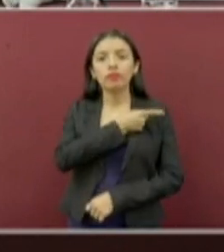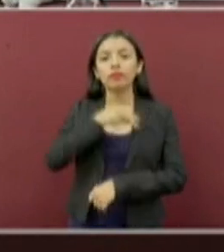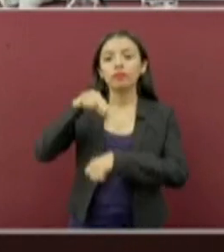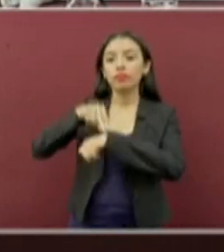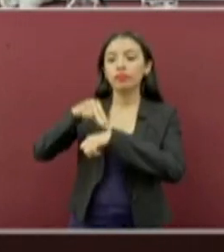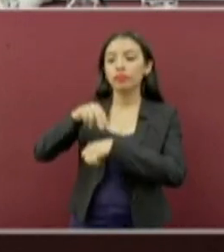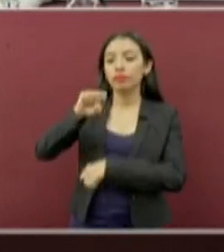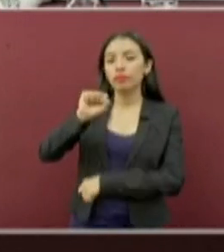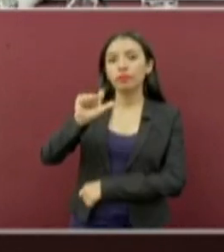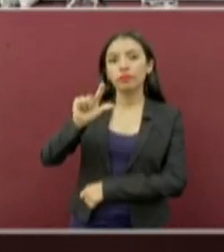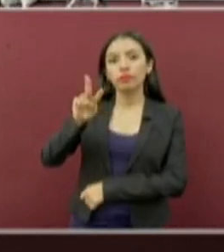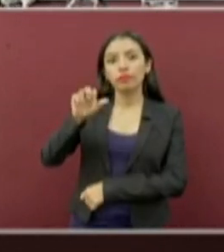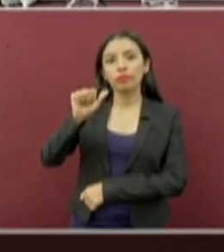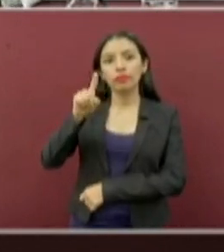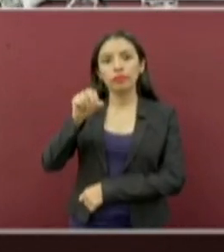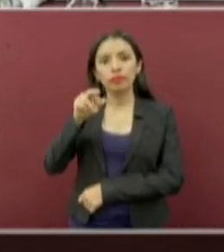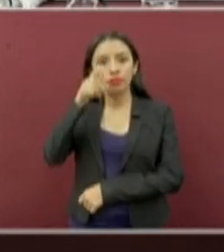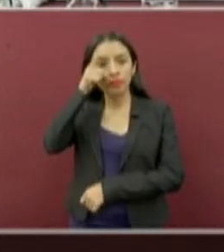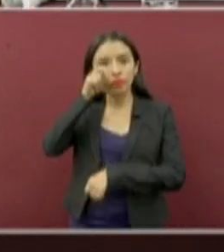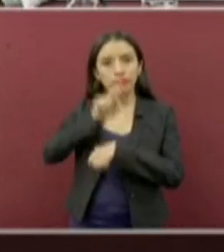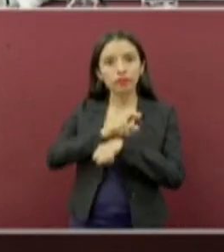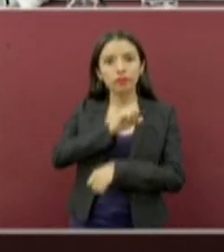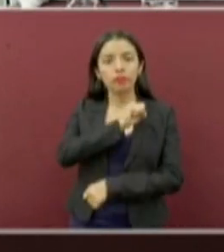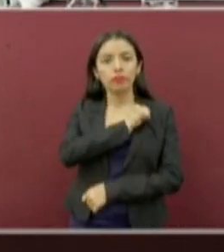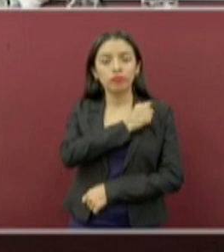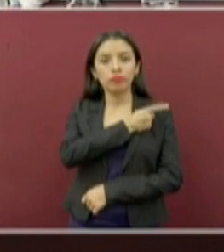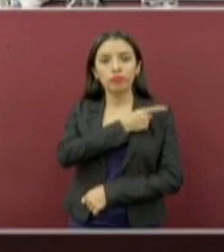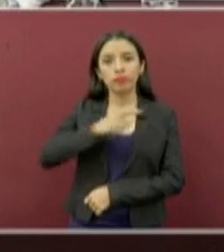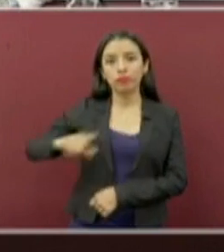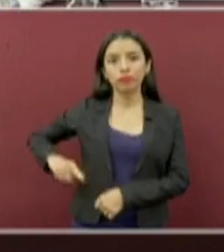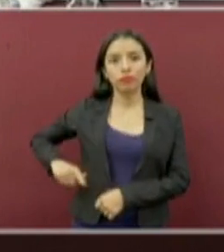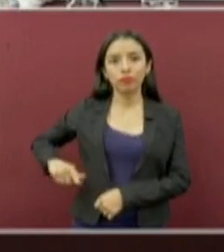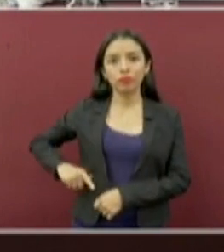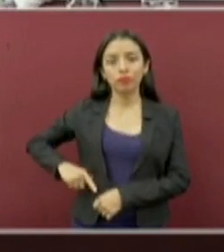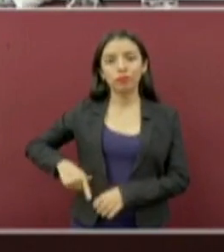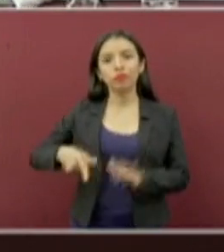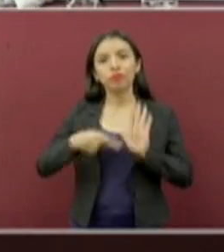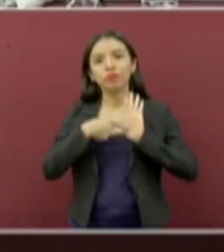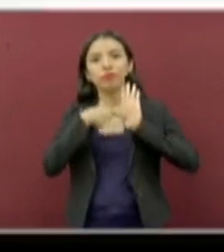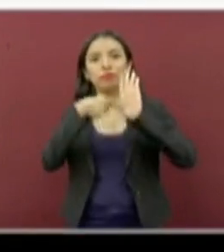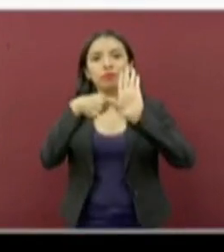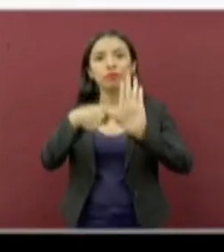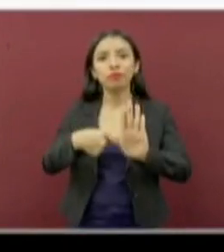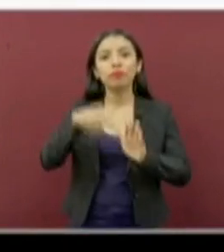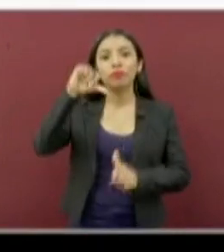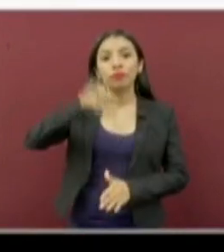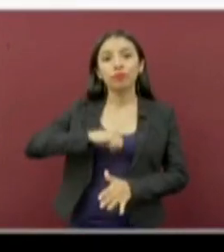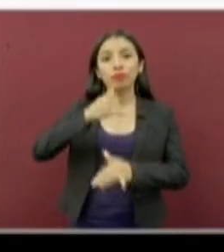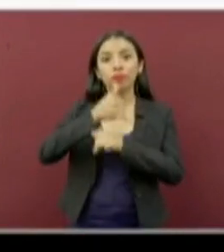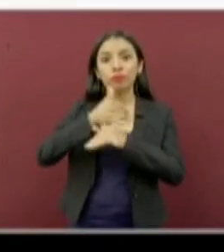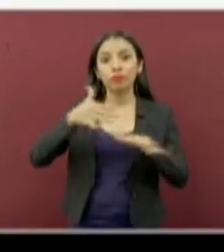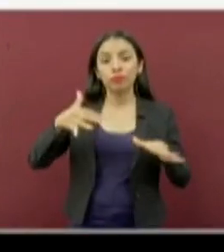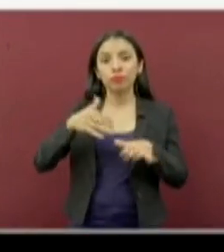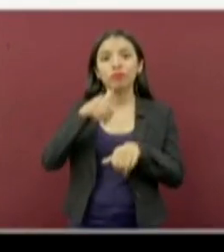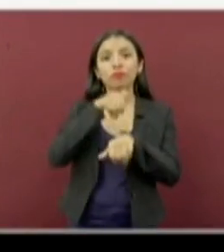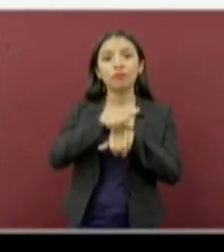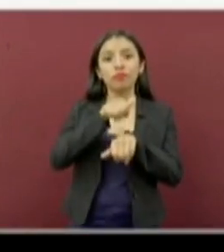Berenstain Hernández, director de Salud Pública, presentamos a ustedes el informe